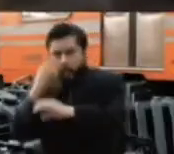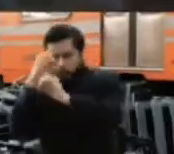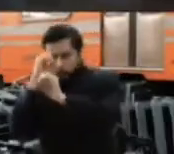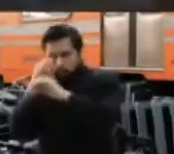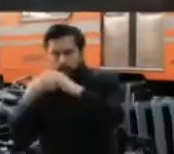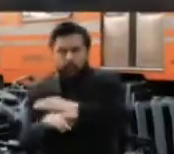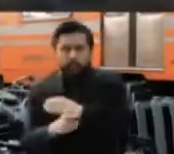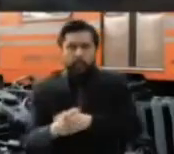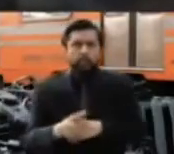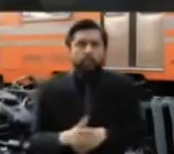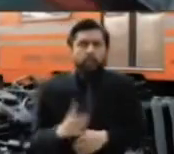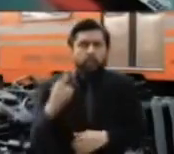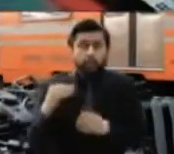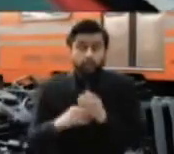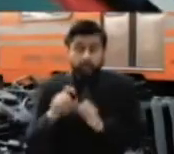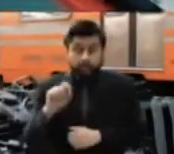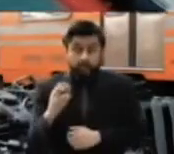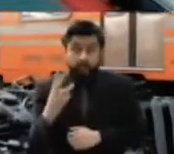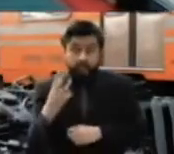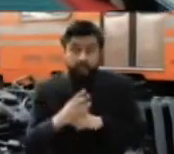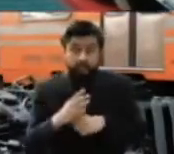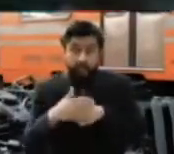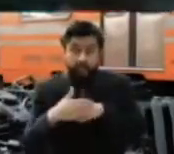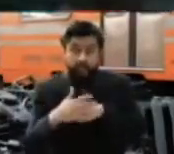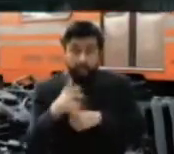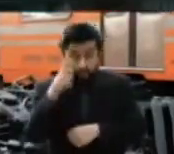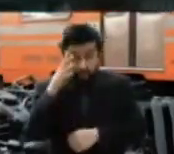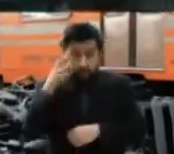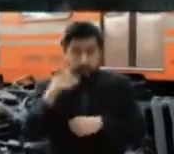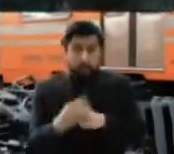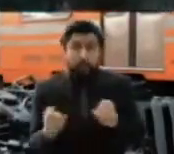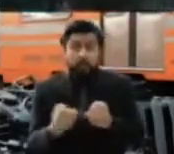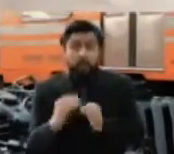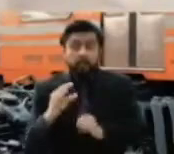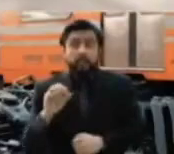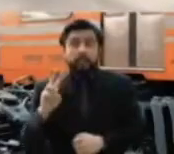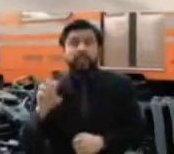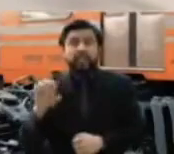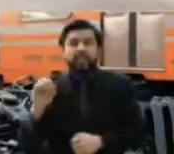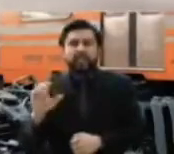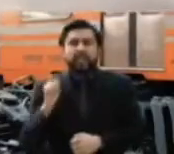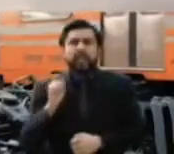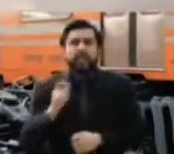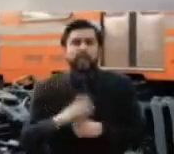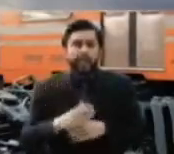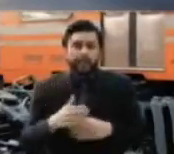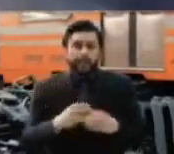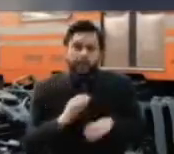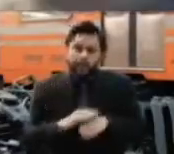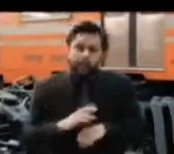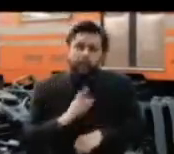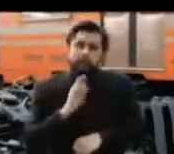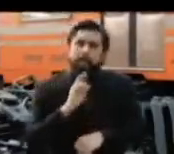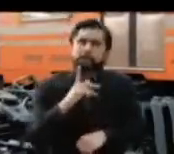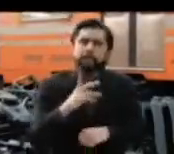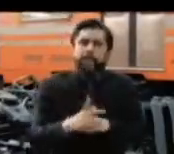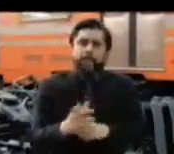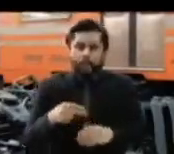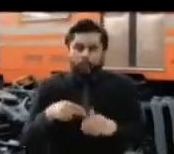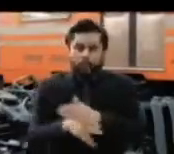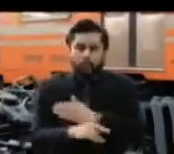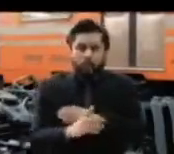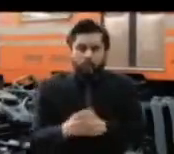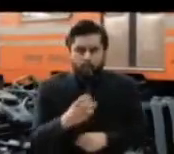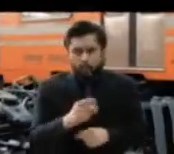2023, circularán los nuevos trenes con pilotaje automático CBTC, mejorando de manera sustantiva el servicio y